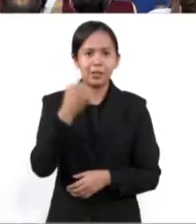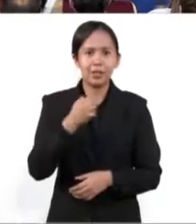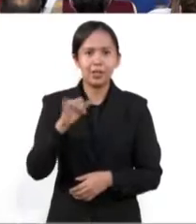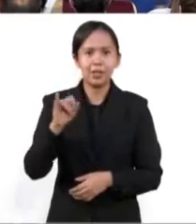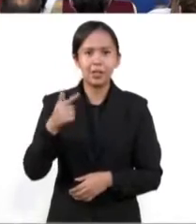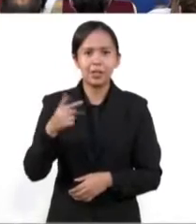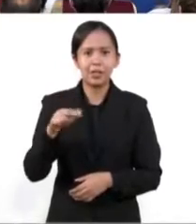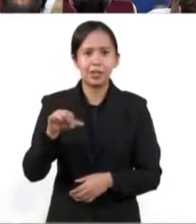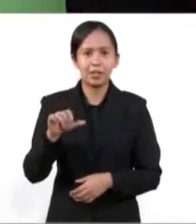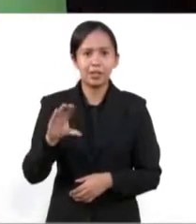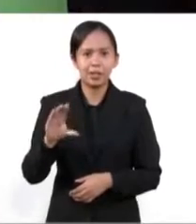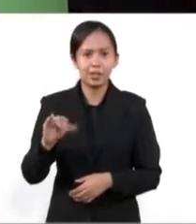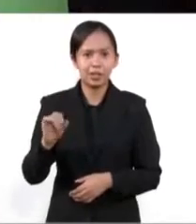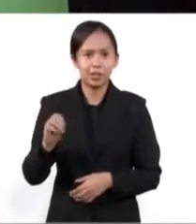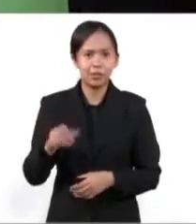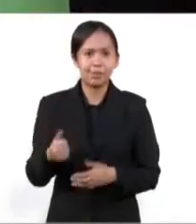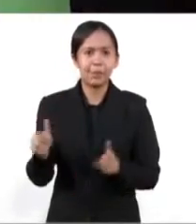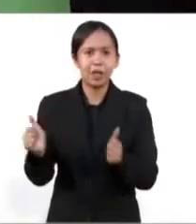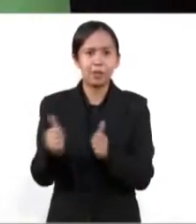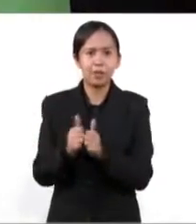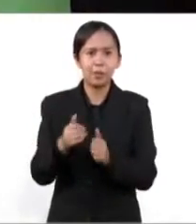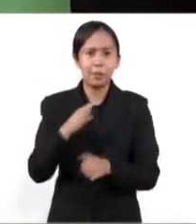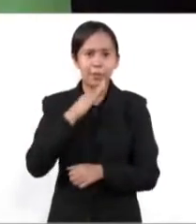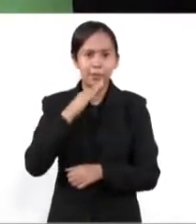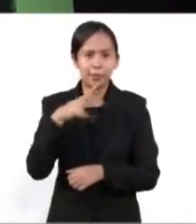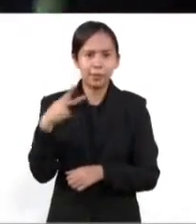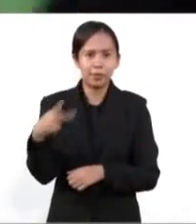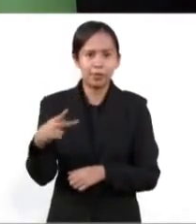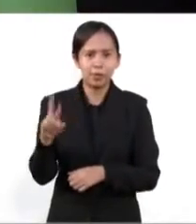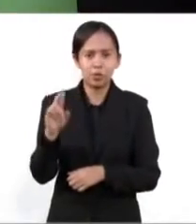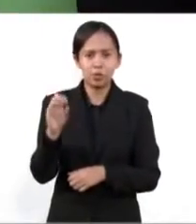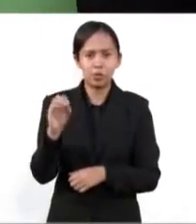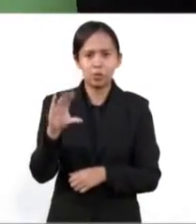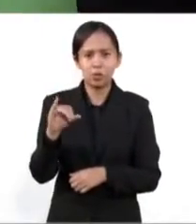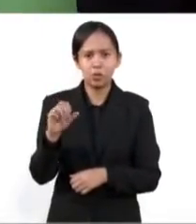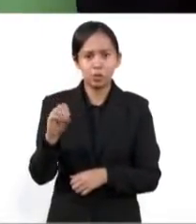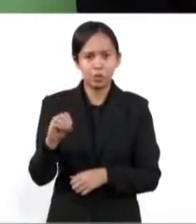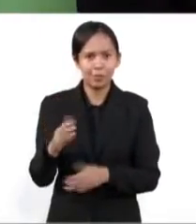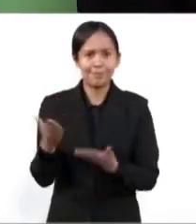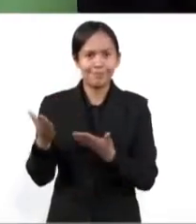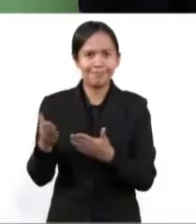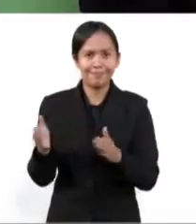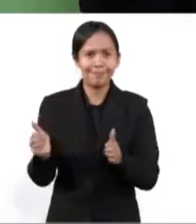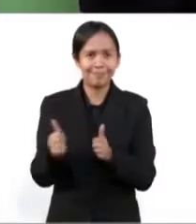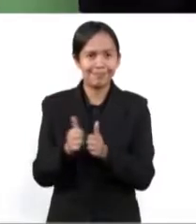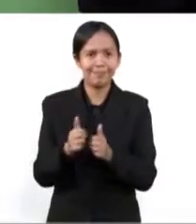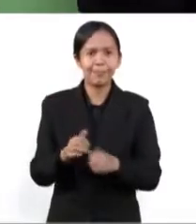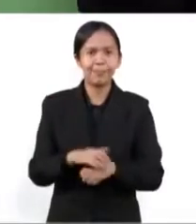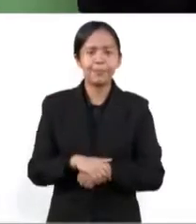Zaragoza, quien también es acompañado por su mamá, la señora Rocío Adriana Rodríguez Bobadilla.